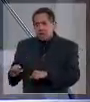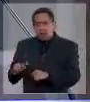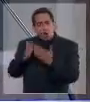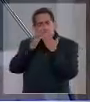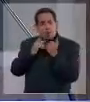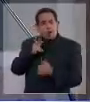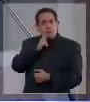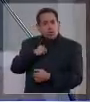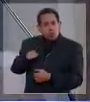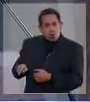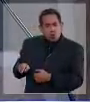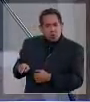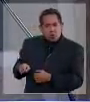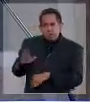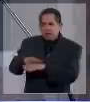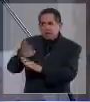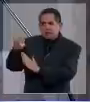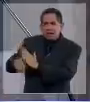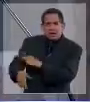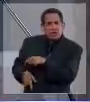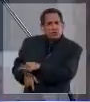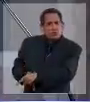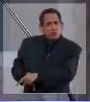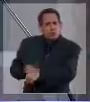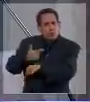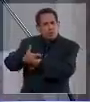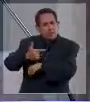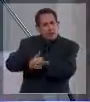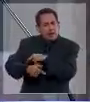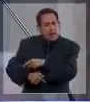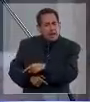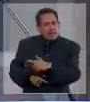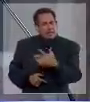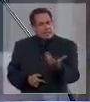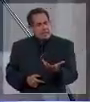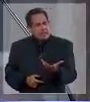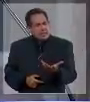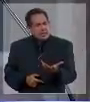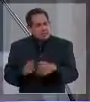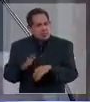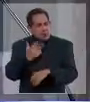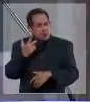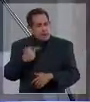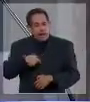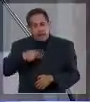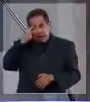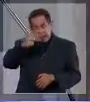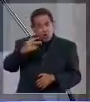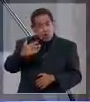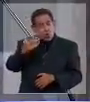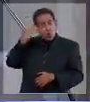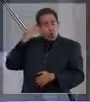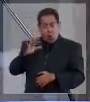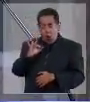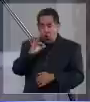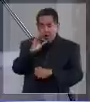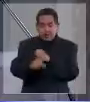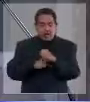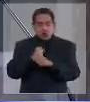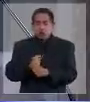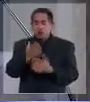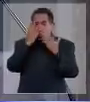petróleo. Porque en México desde hace 40 años no se hace una nueva